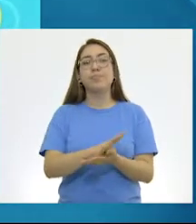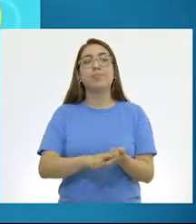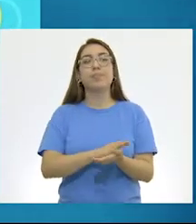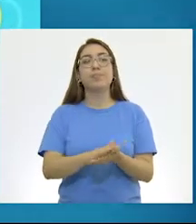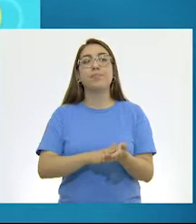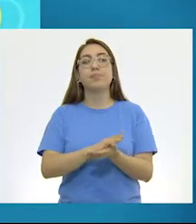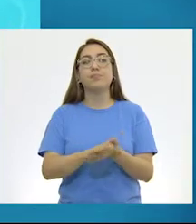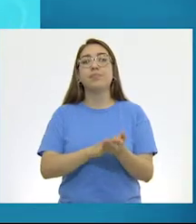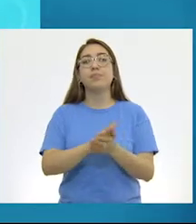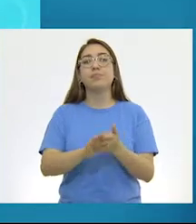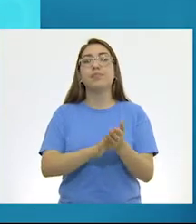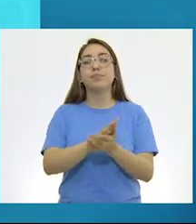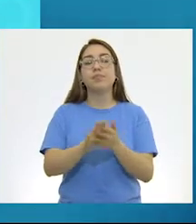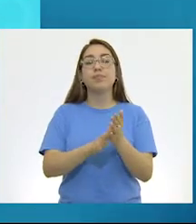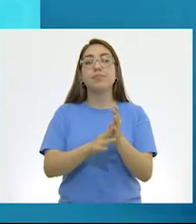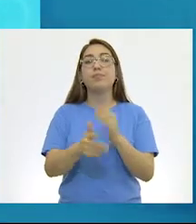agua.